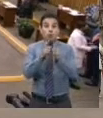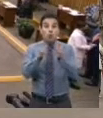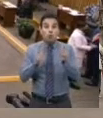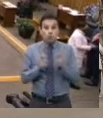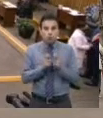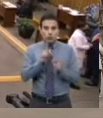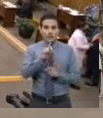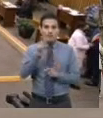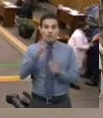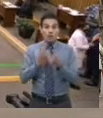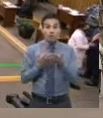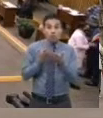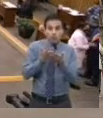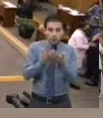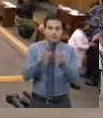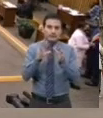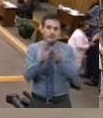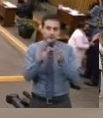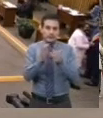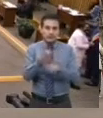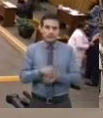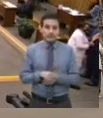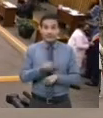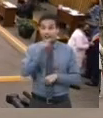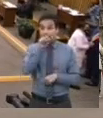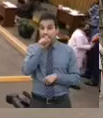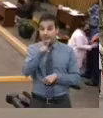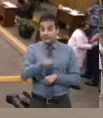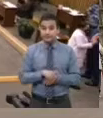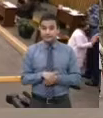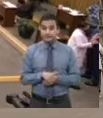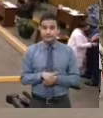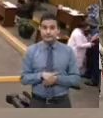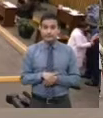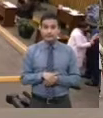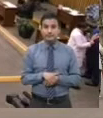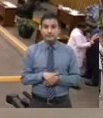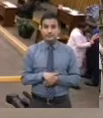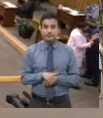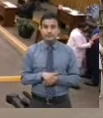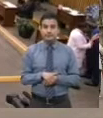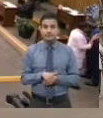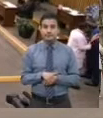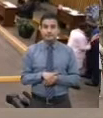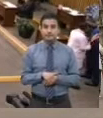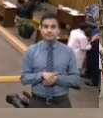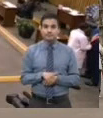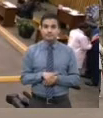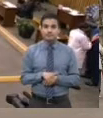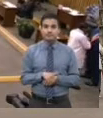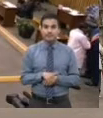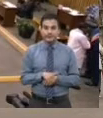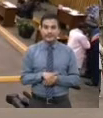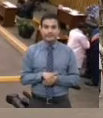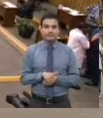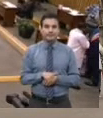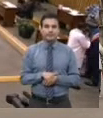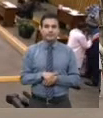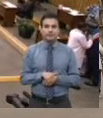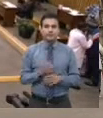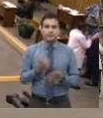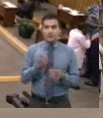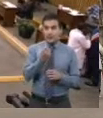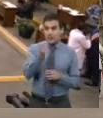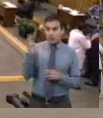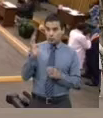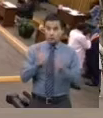una u otra ocasión pudieron convencerse a los mismos, ¿no? De manera personal. Se están haciendo un podcast, conocen las